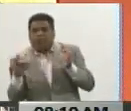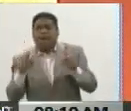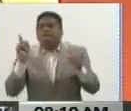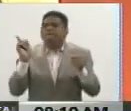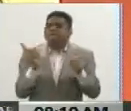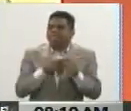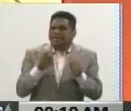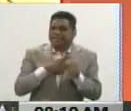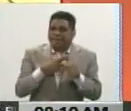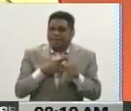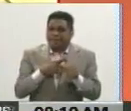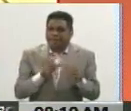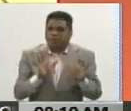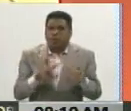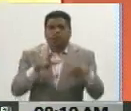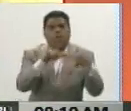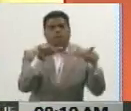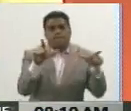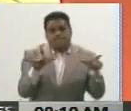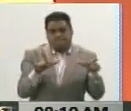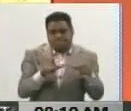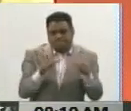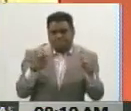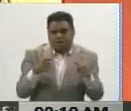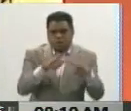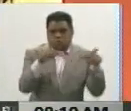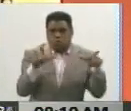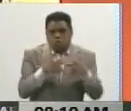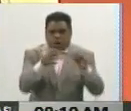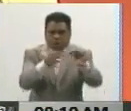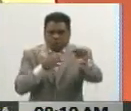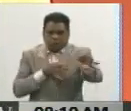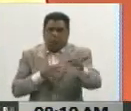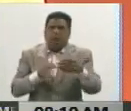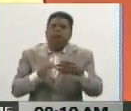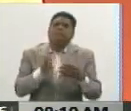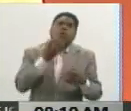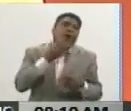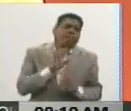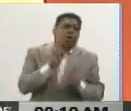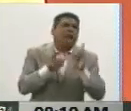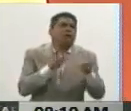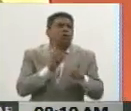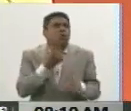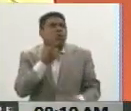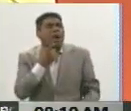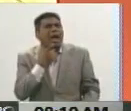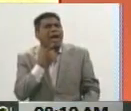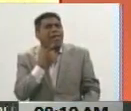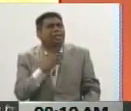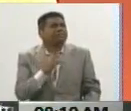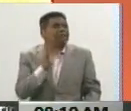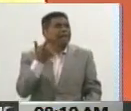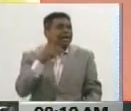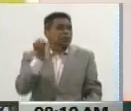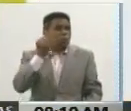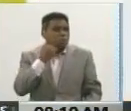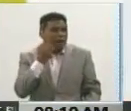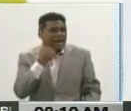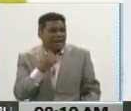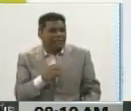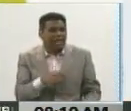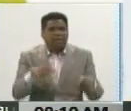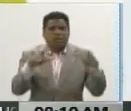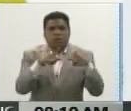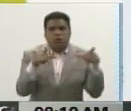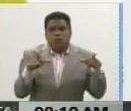a los lugares en cuencas priorizadas. Algunas cuencas coinciden con parques, como por ejemplo el caso de Aragua, que es el Parque Henri Pittier,